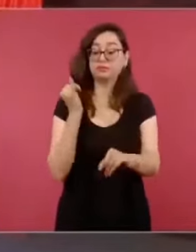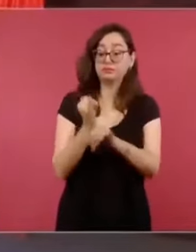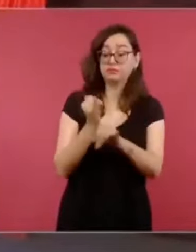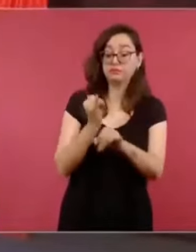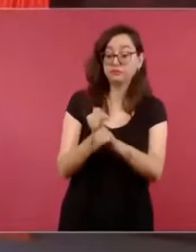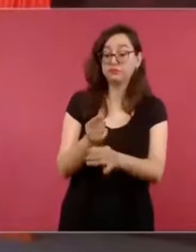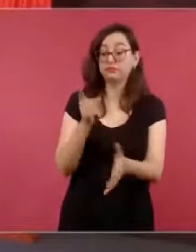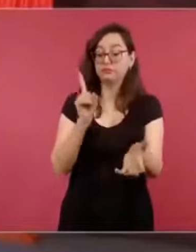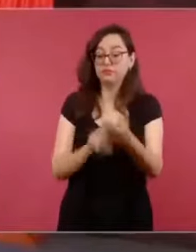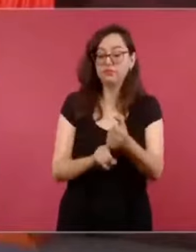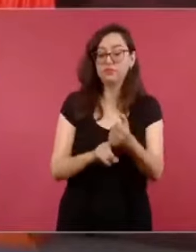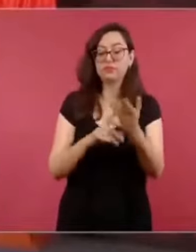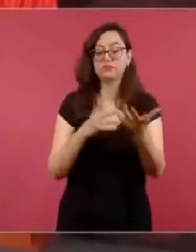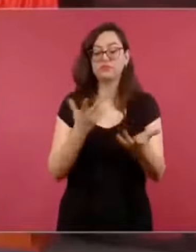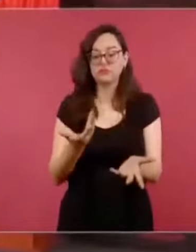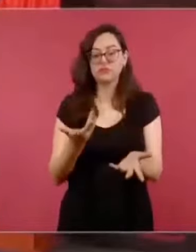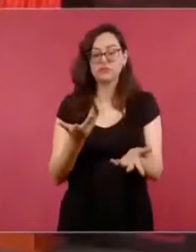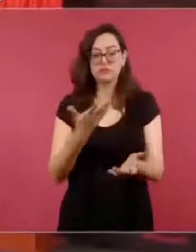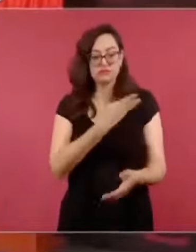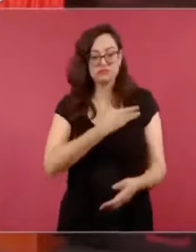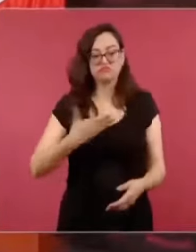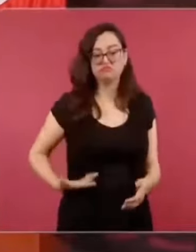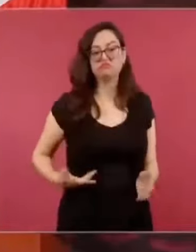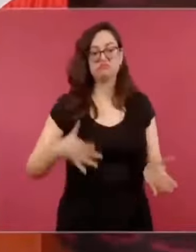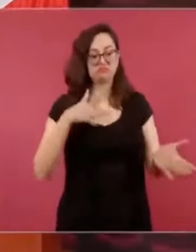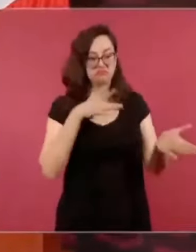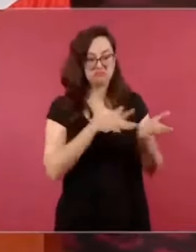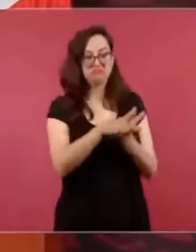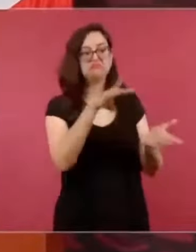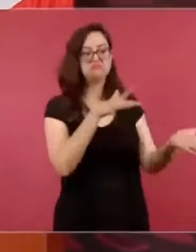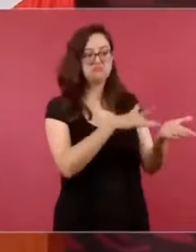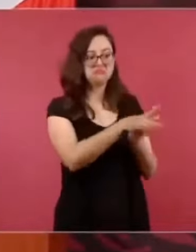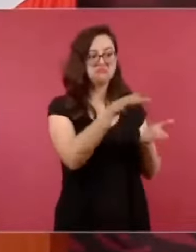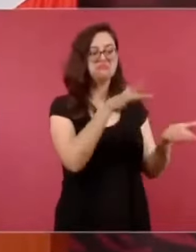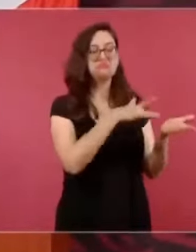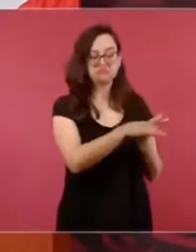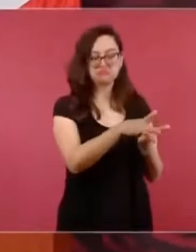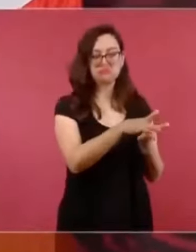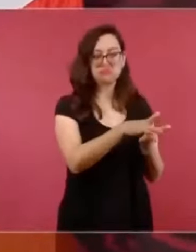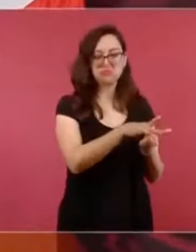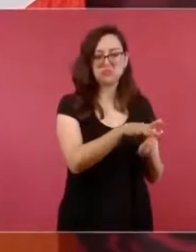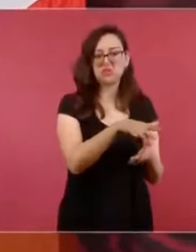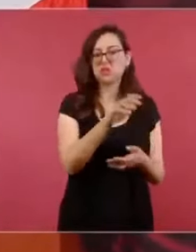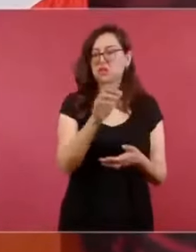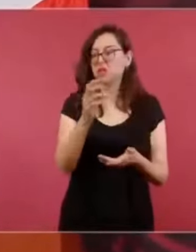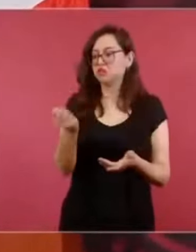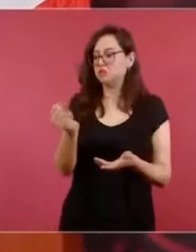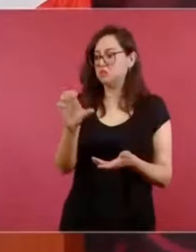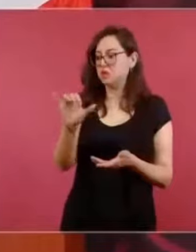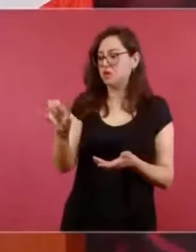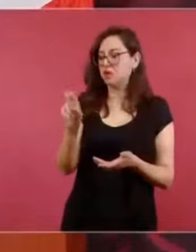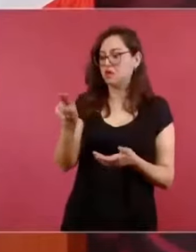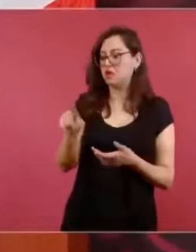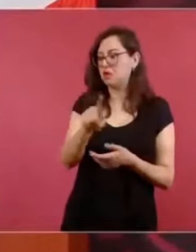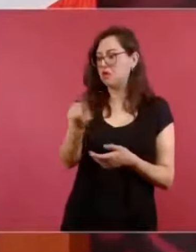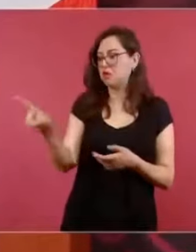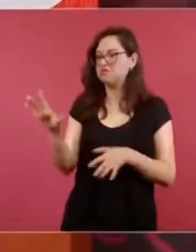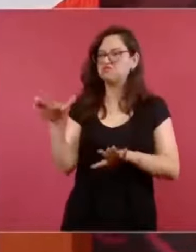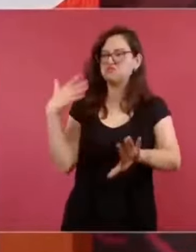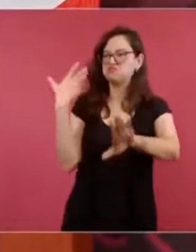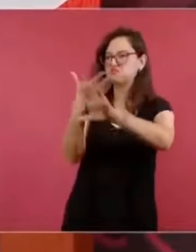que amplificaban el apoyo al presidente López Obrador y troleaban a sus presuntos